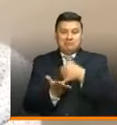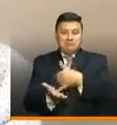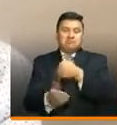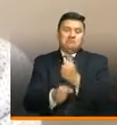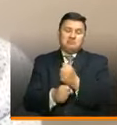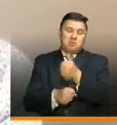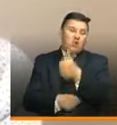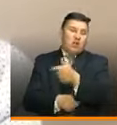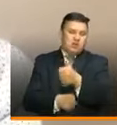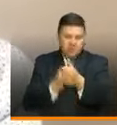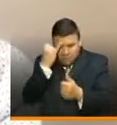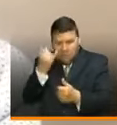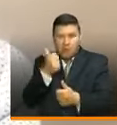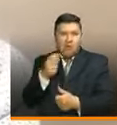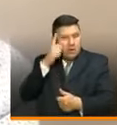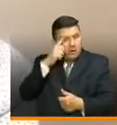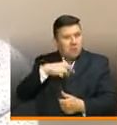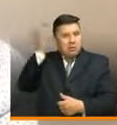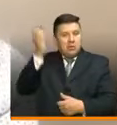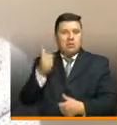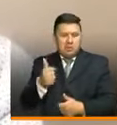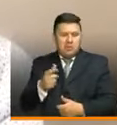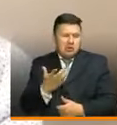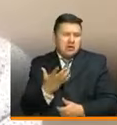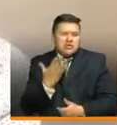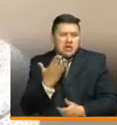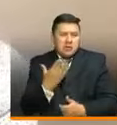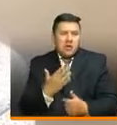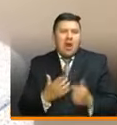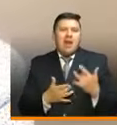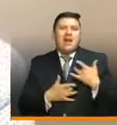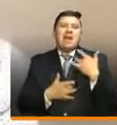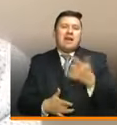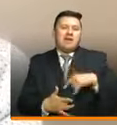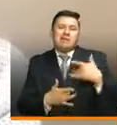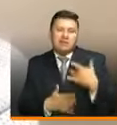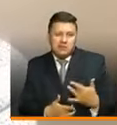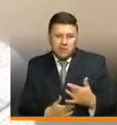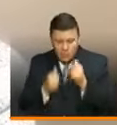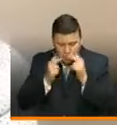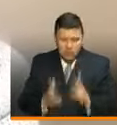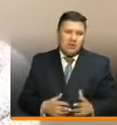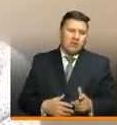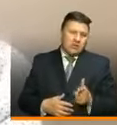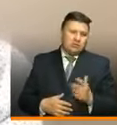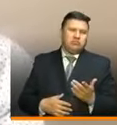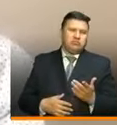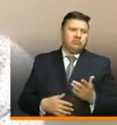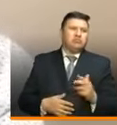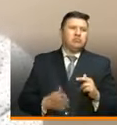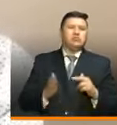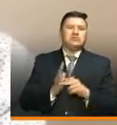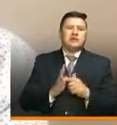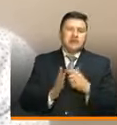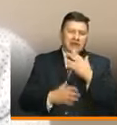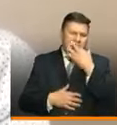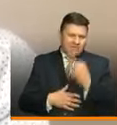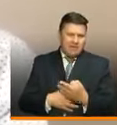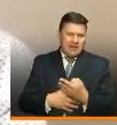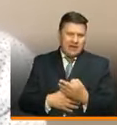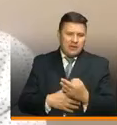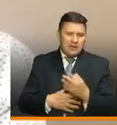es un trabajo muy profesional, es un trabajo además generoso, es un trabajo humano, es un trabajo con verdaderamente